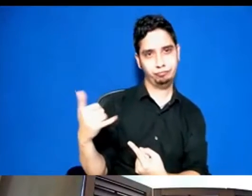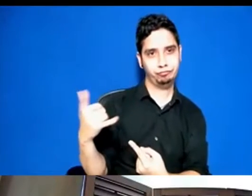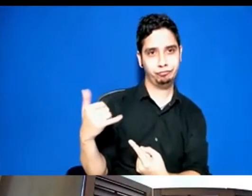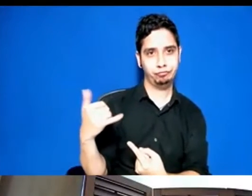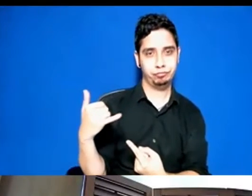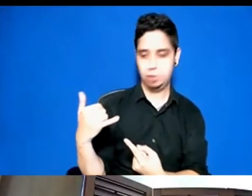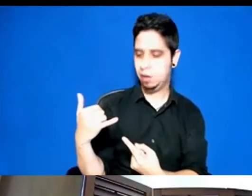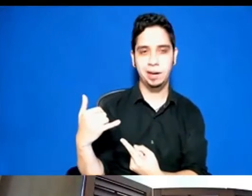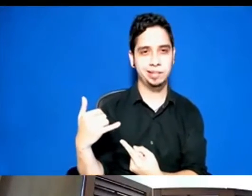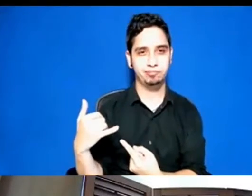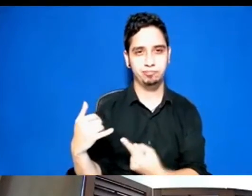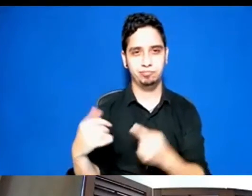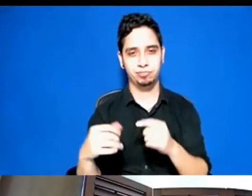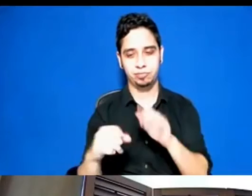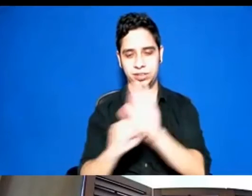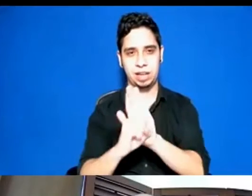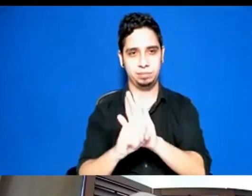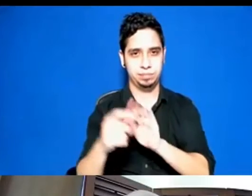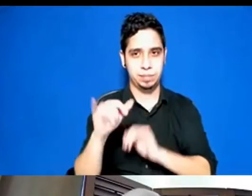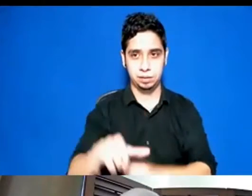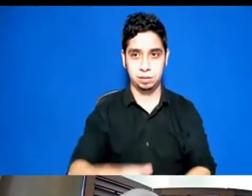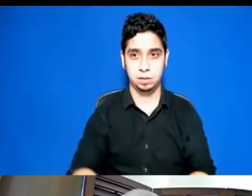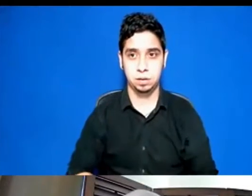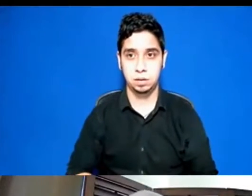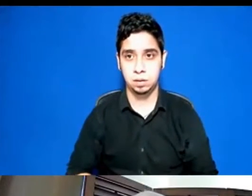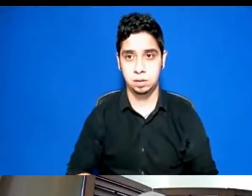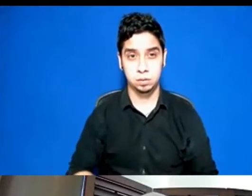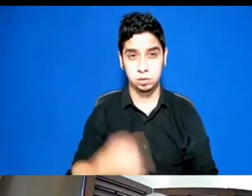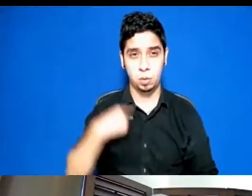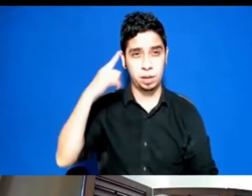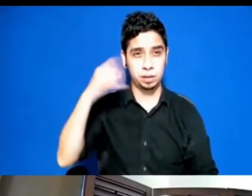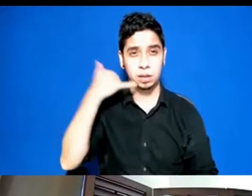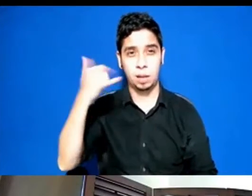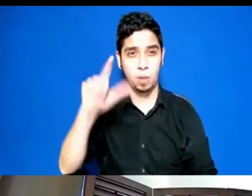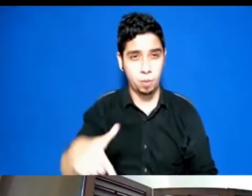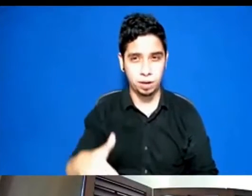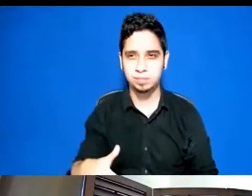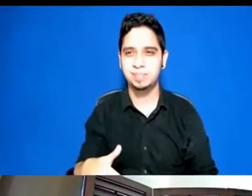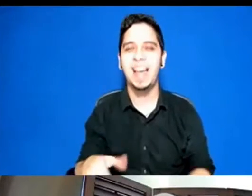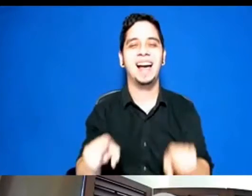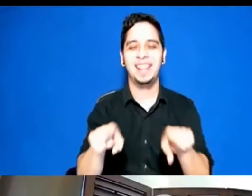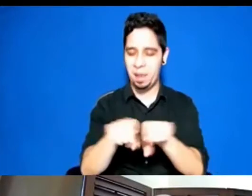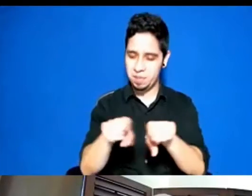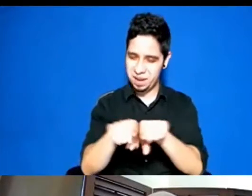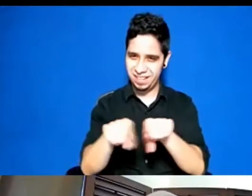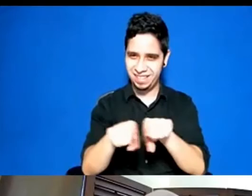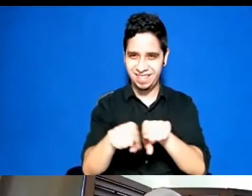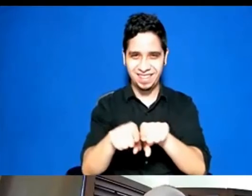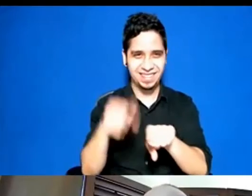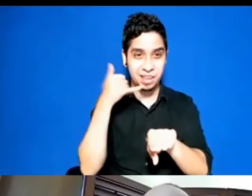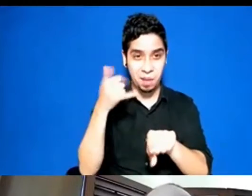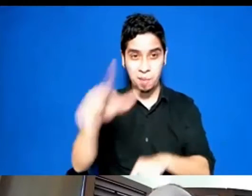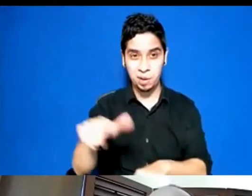bien. Y pues fíjate, yo pensaba que era, te llamo luego. Bueno, también, así te llamo